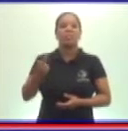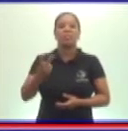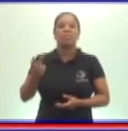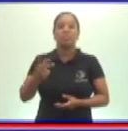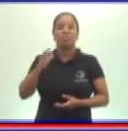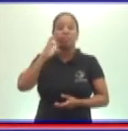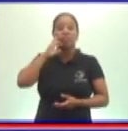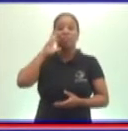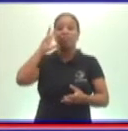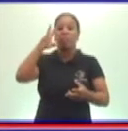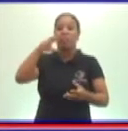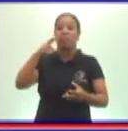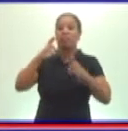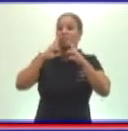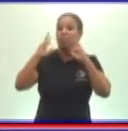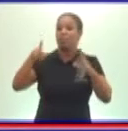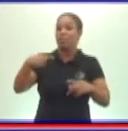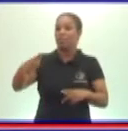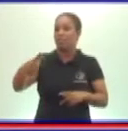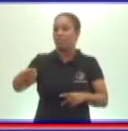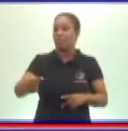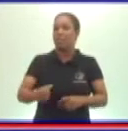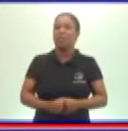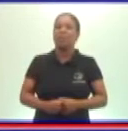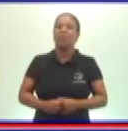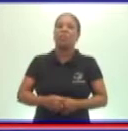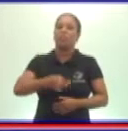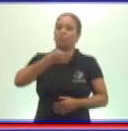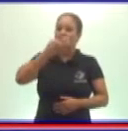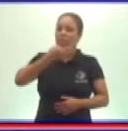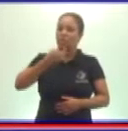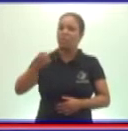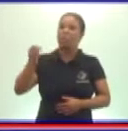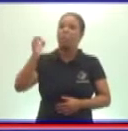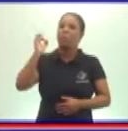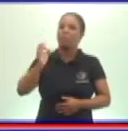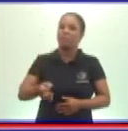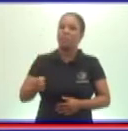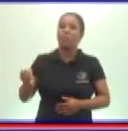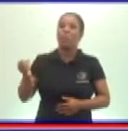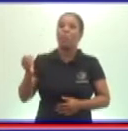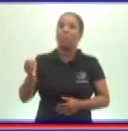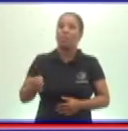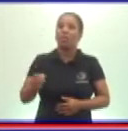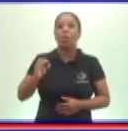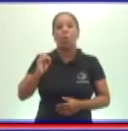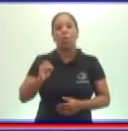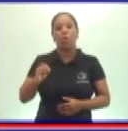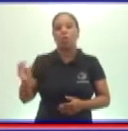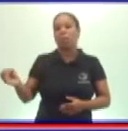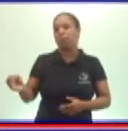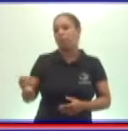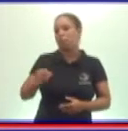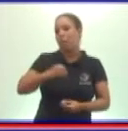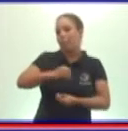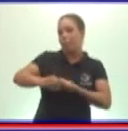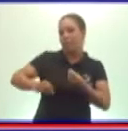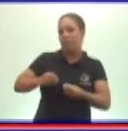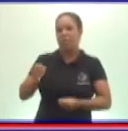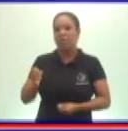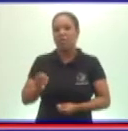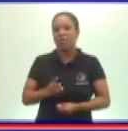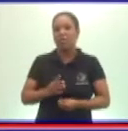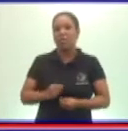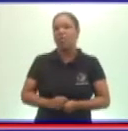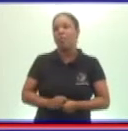de la realidad. Eso lo habíamos expresado, que puede ser verdadero o distorsionado. En tanto verdadero cuando es objetiva,